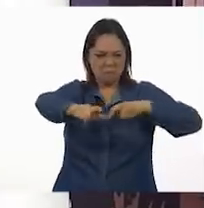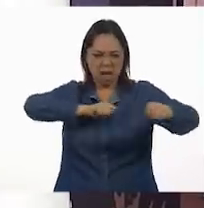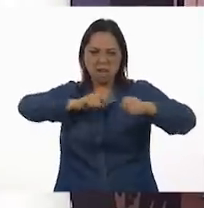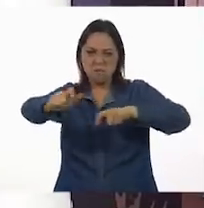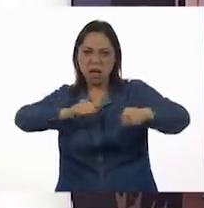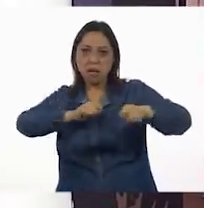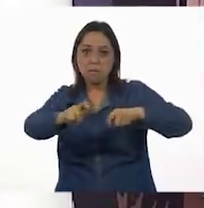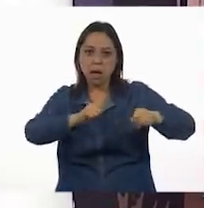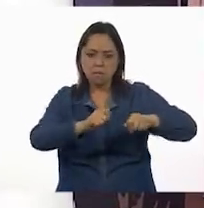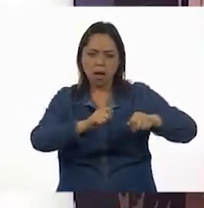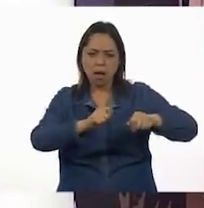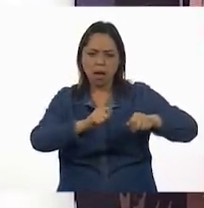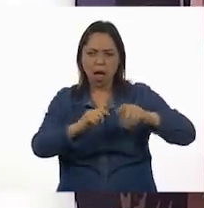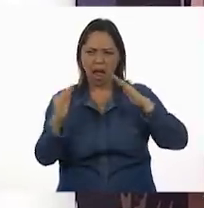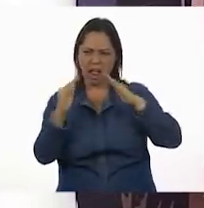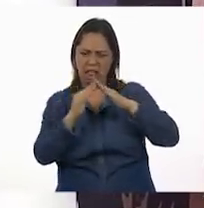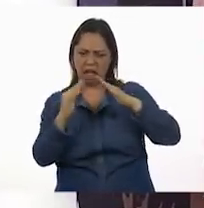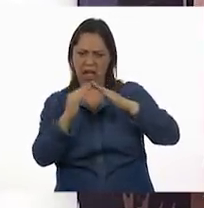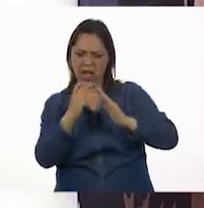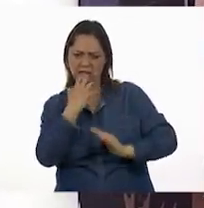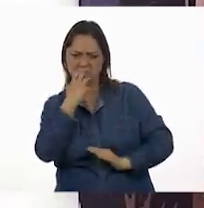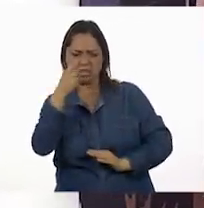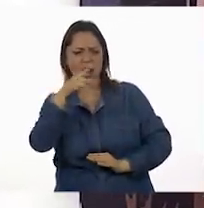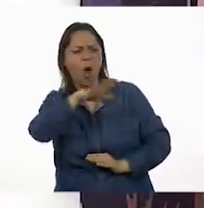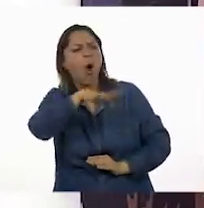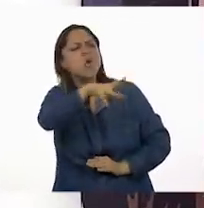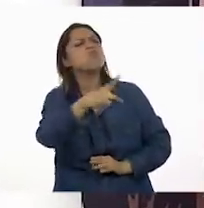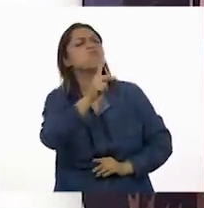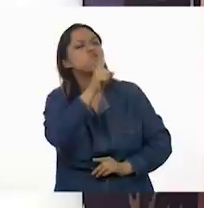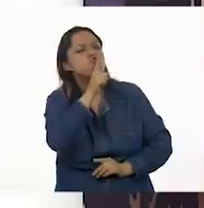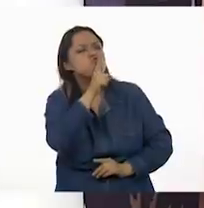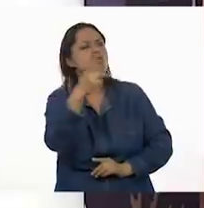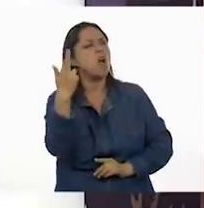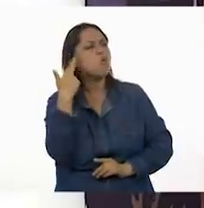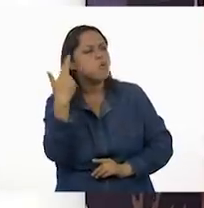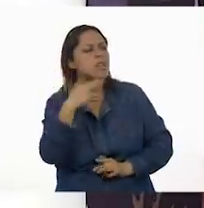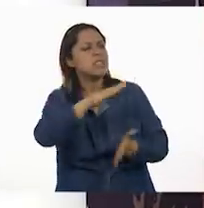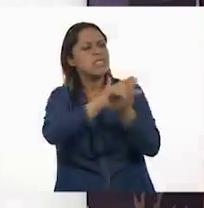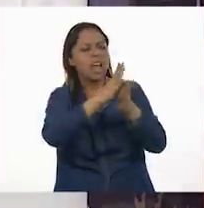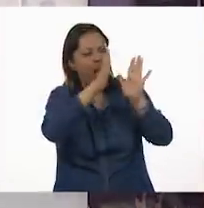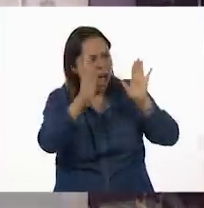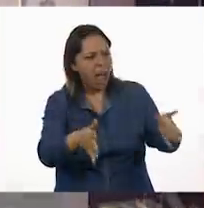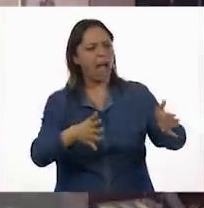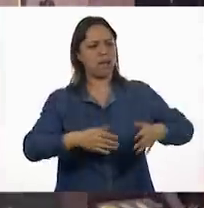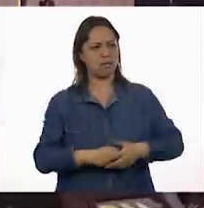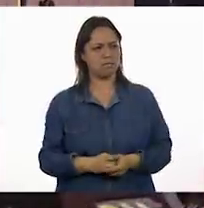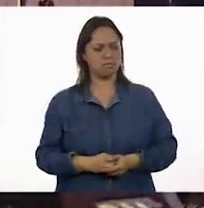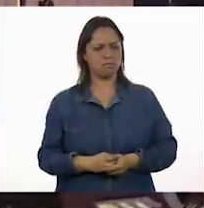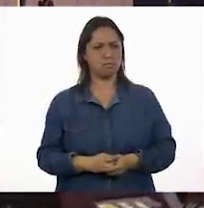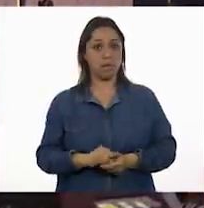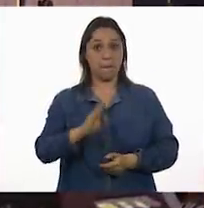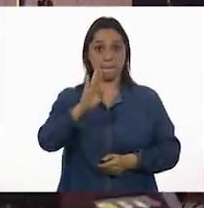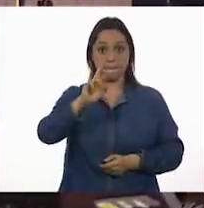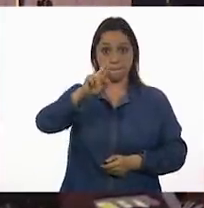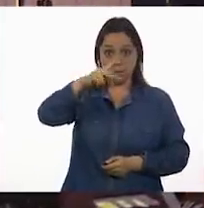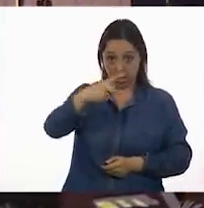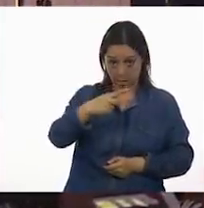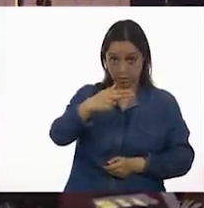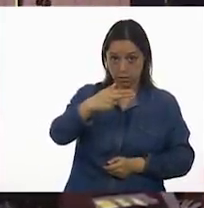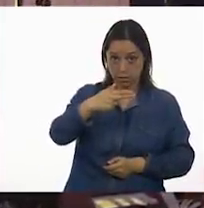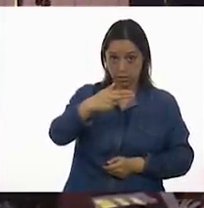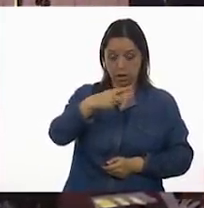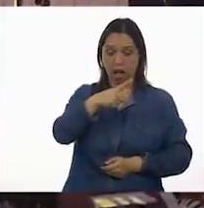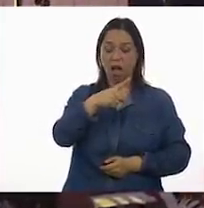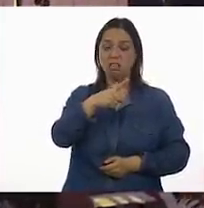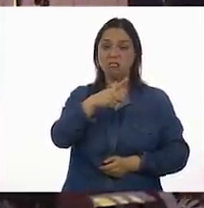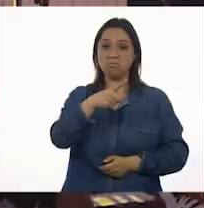sala, su papá grita algo así como que no haga ruido y que ya es suficiente. Bert deja de